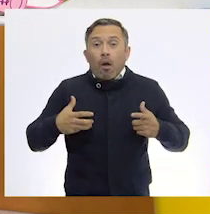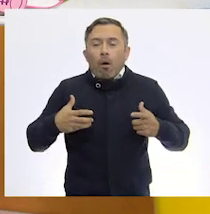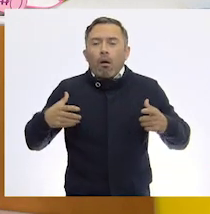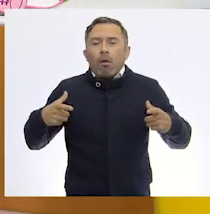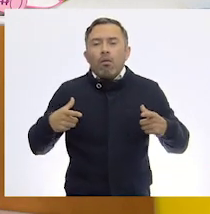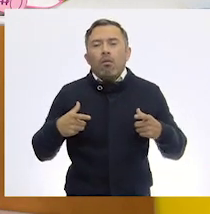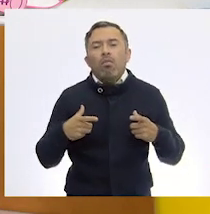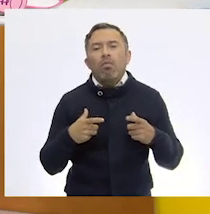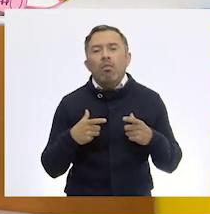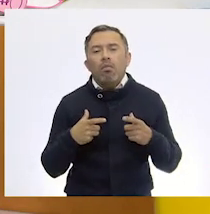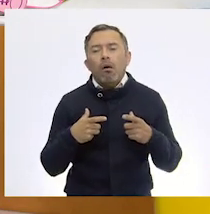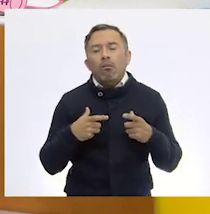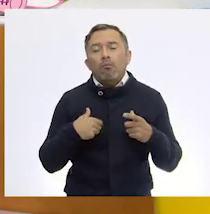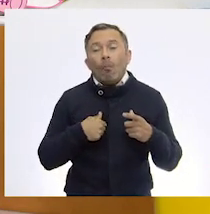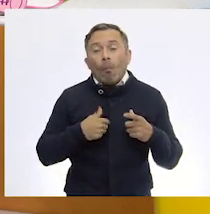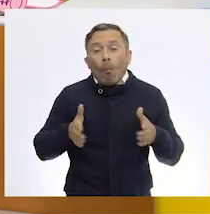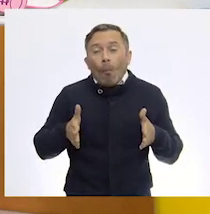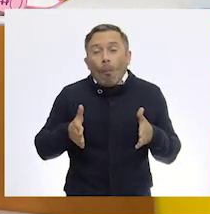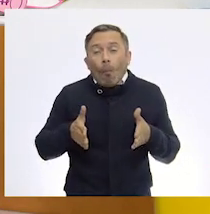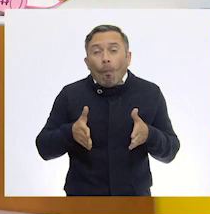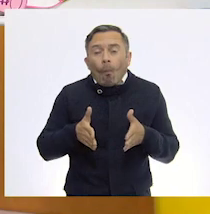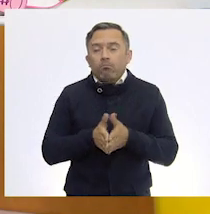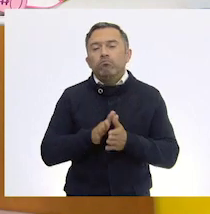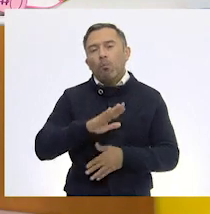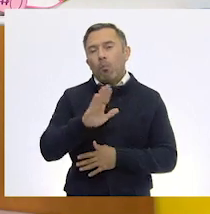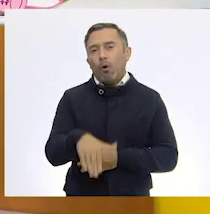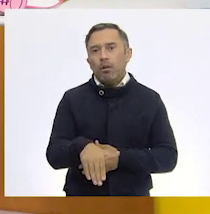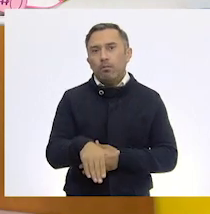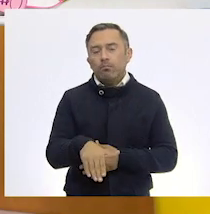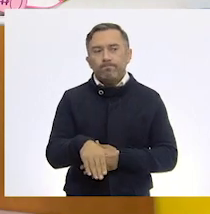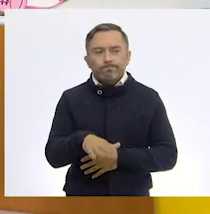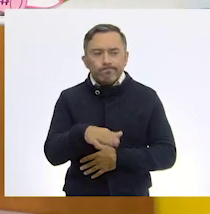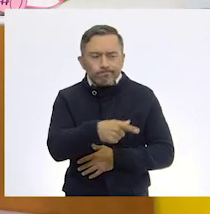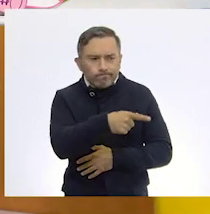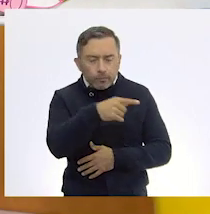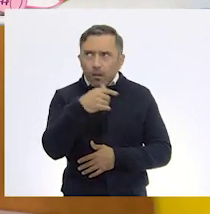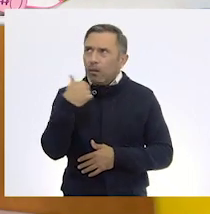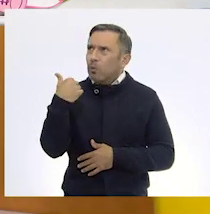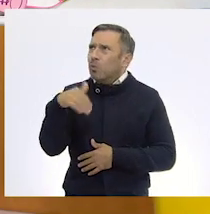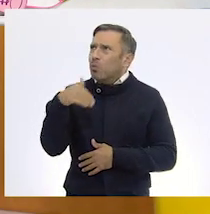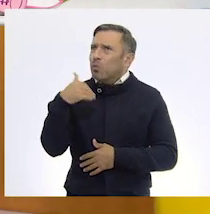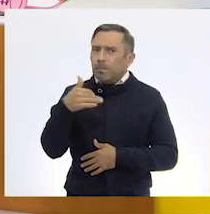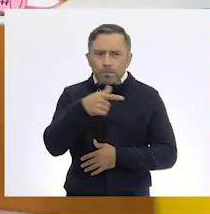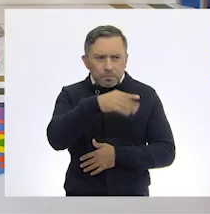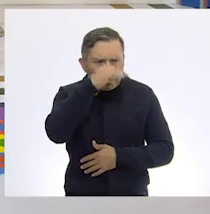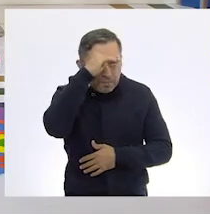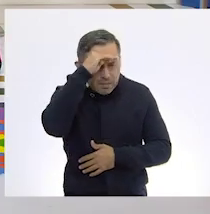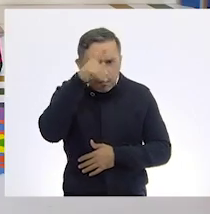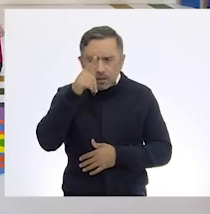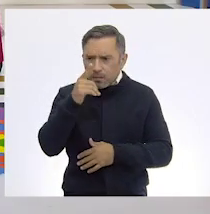¿qué podríamos hacer para ayudar a la naturaleza? Díganme qué ideas se les ocurren.